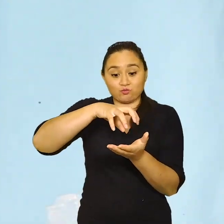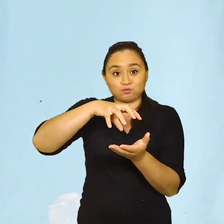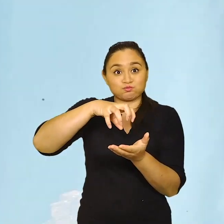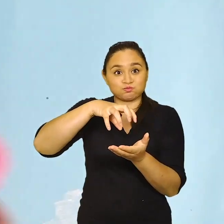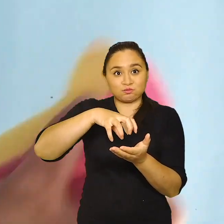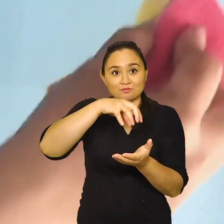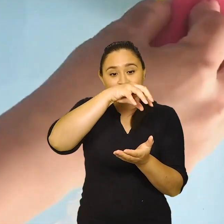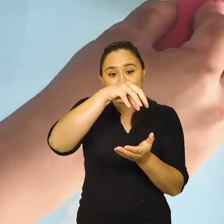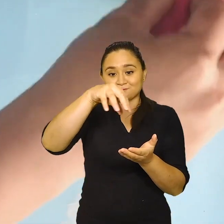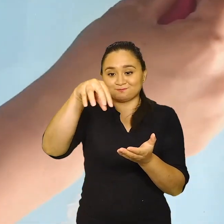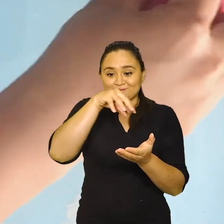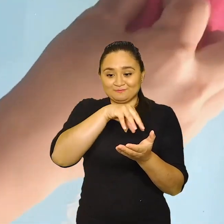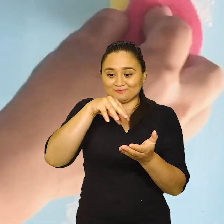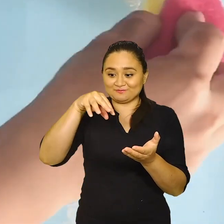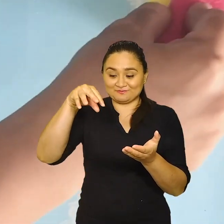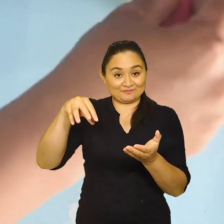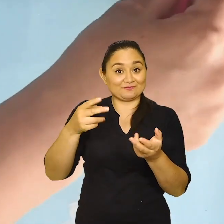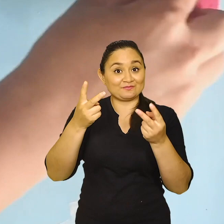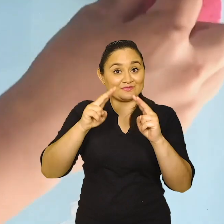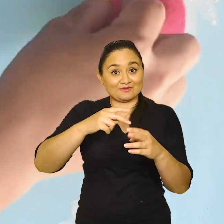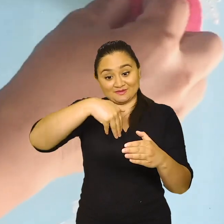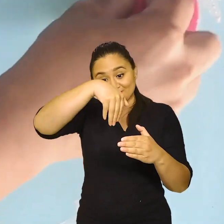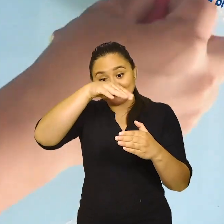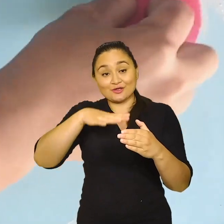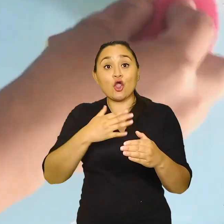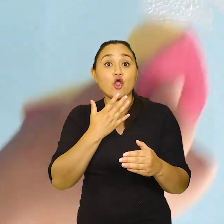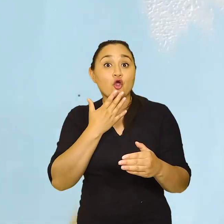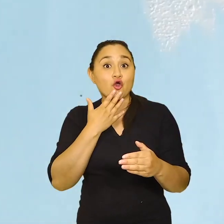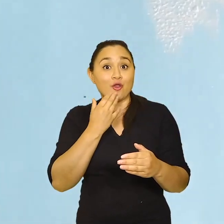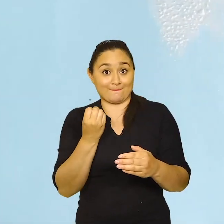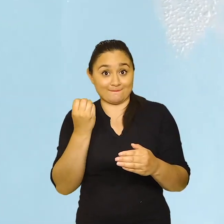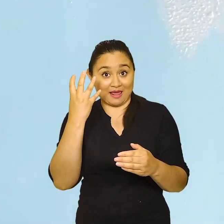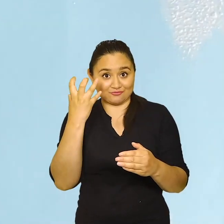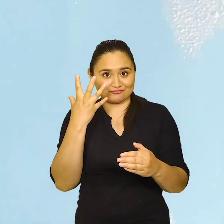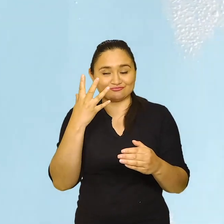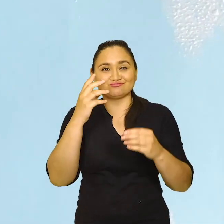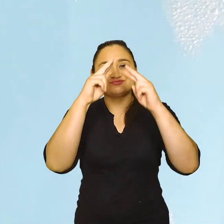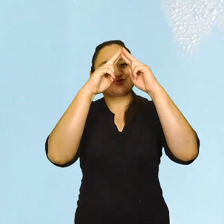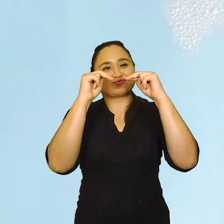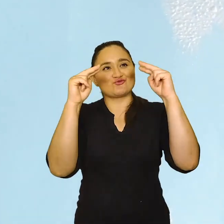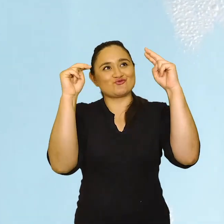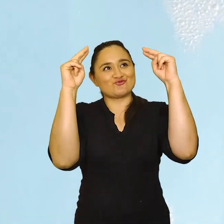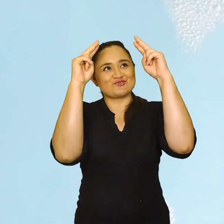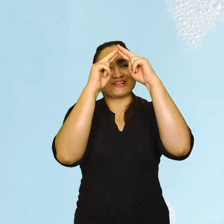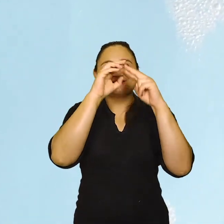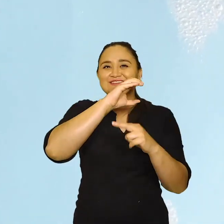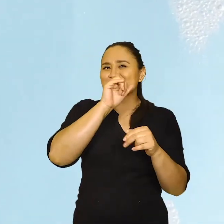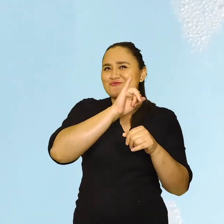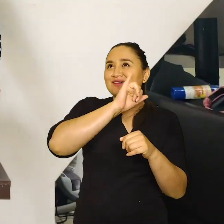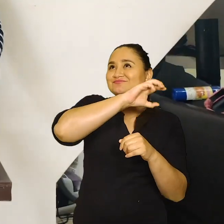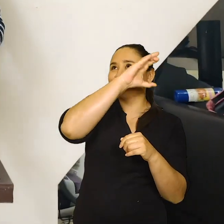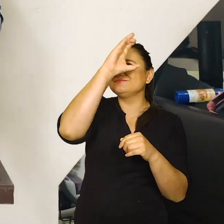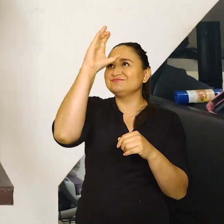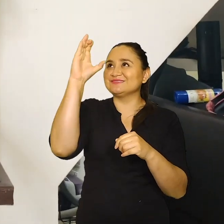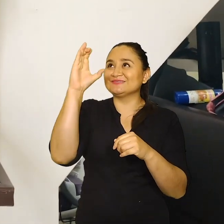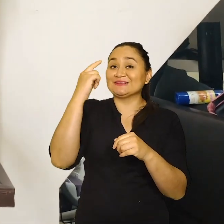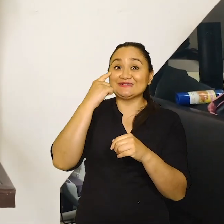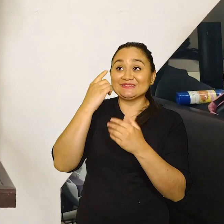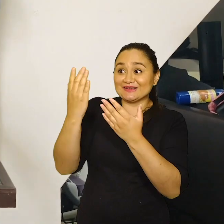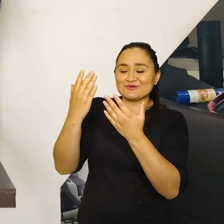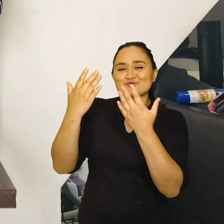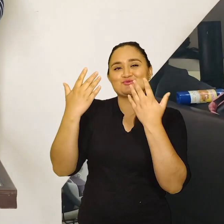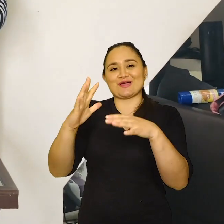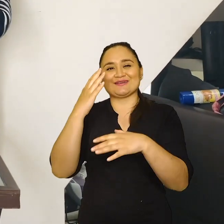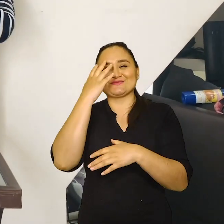y usaremos también una témpera de color blanco y así le vamos a dar la apariencia del cielo. Ya está listo